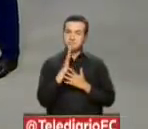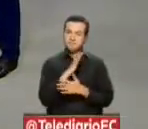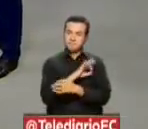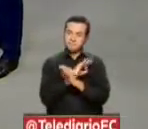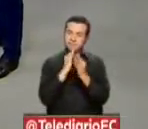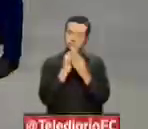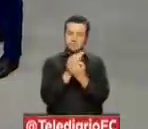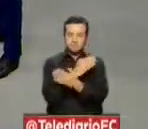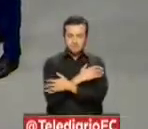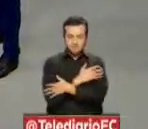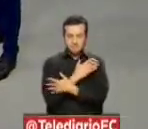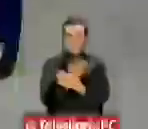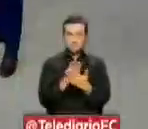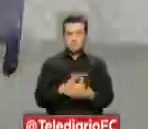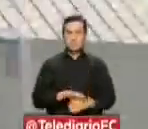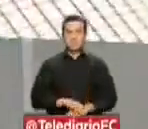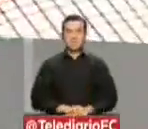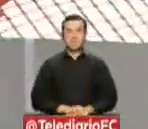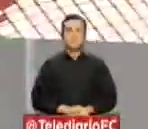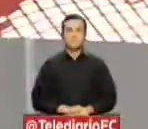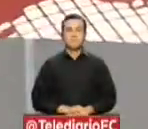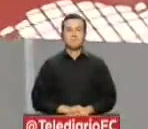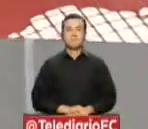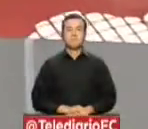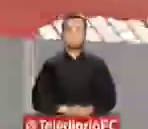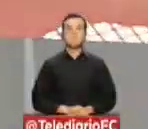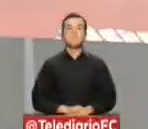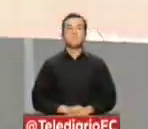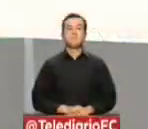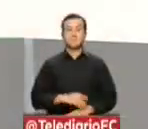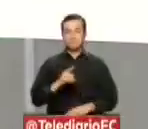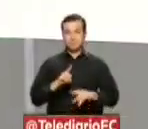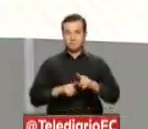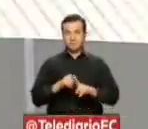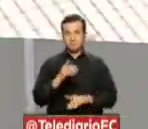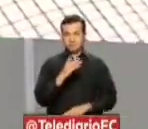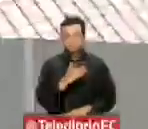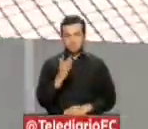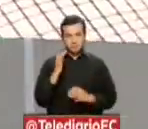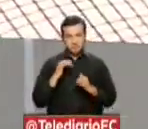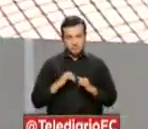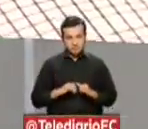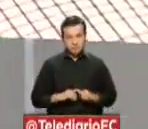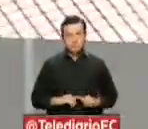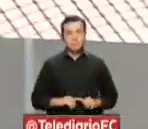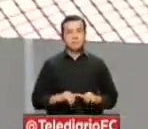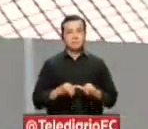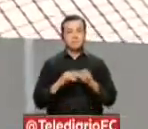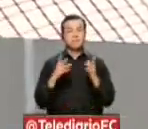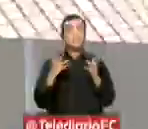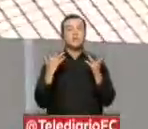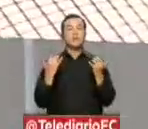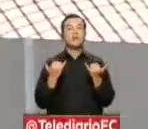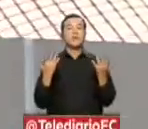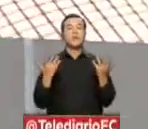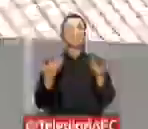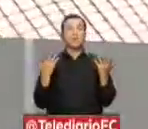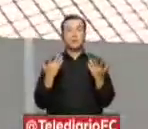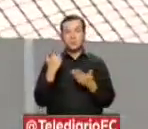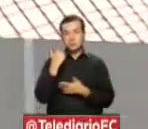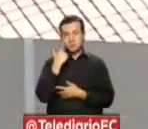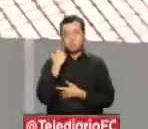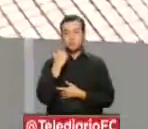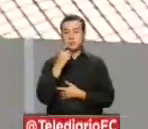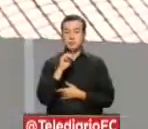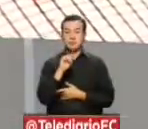familia? Éxitos, Eduardo. Gracias, Diego. Gracias a ustedes, amigas y amigos, por continuar en nuestra sintonía. Hoy nos acompañarán en Primera